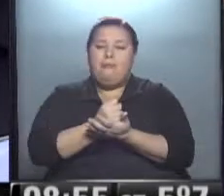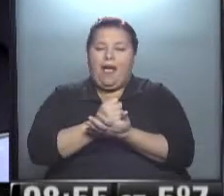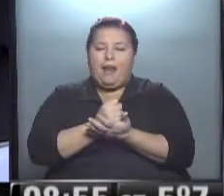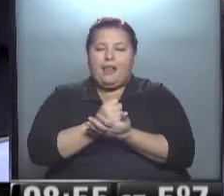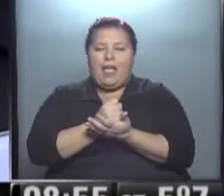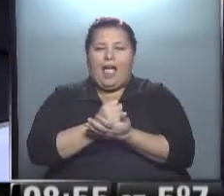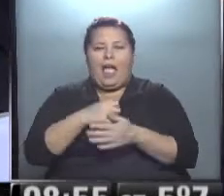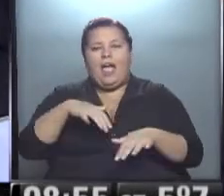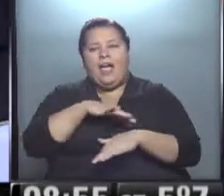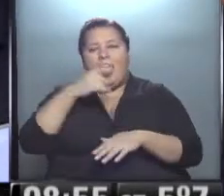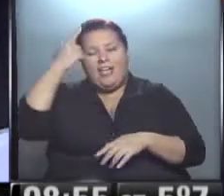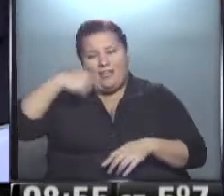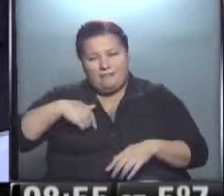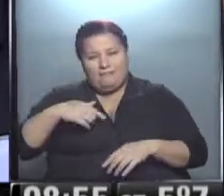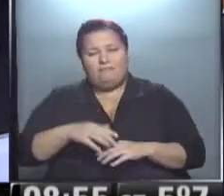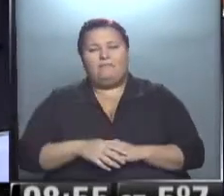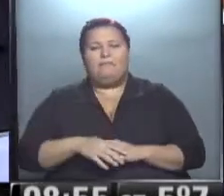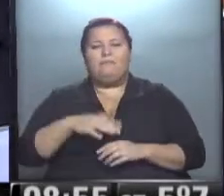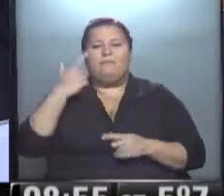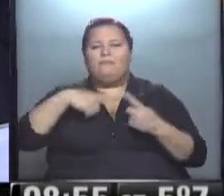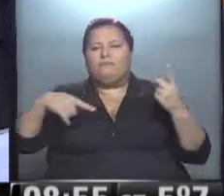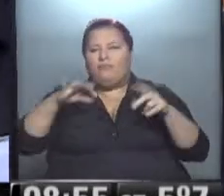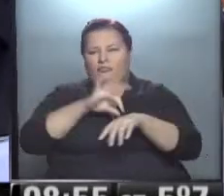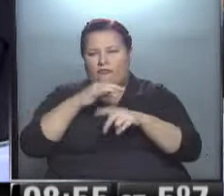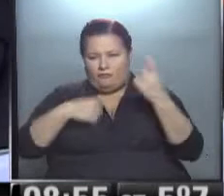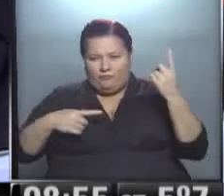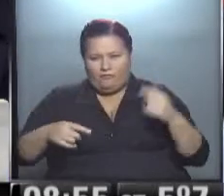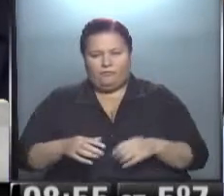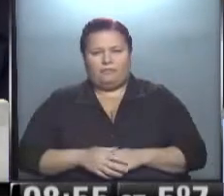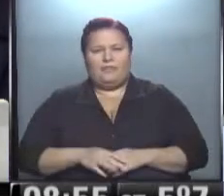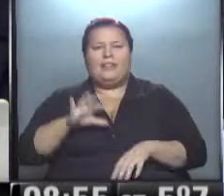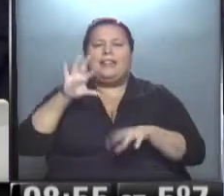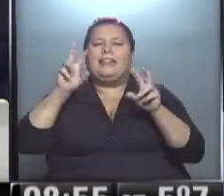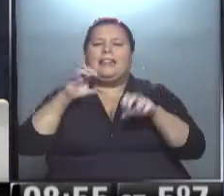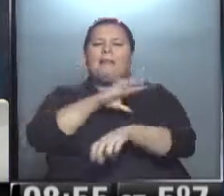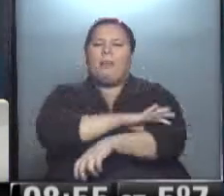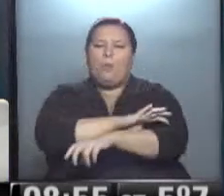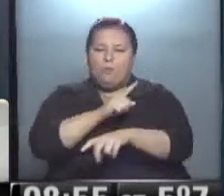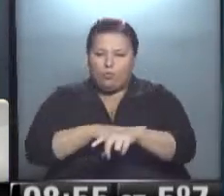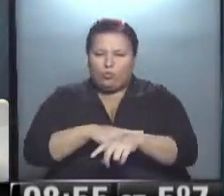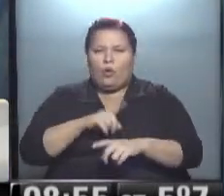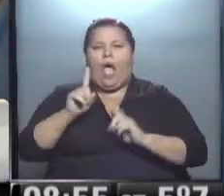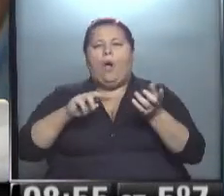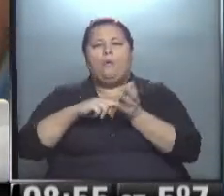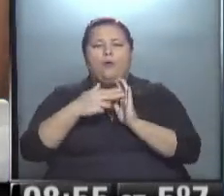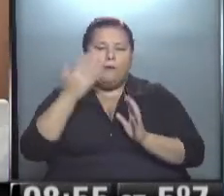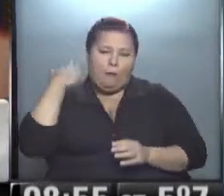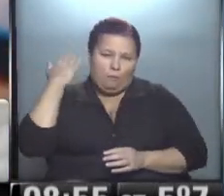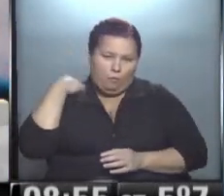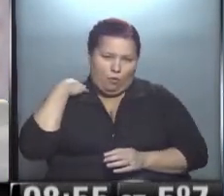una epilepsia refractaria, tiene una hipertonía, que es un tema muscular, algunas afecciones